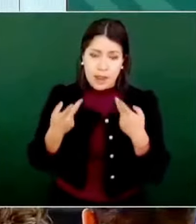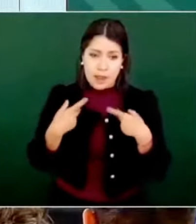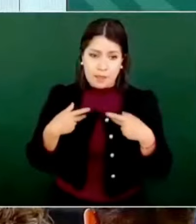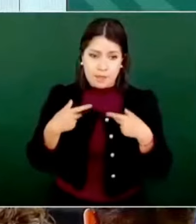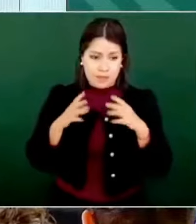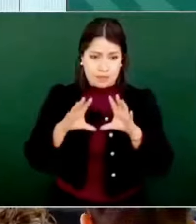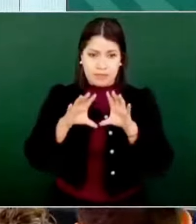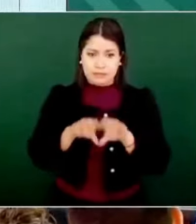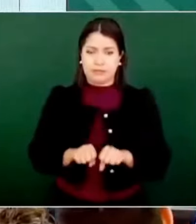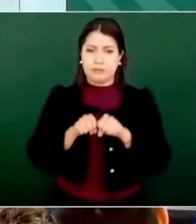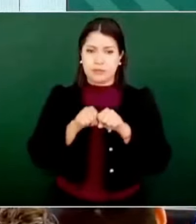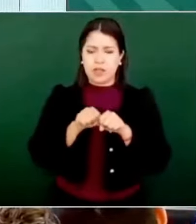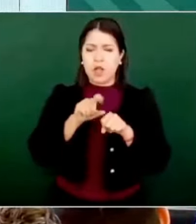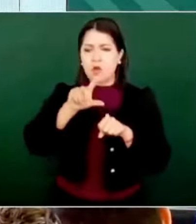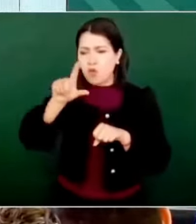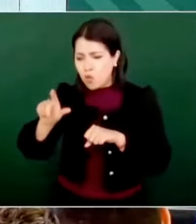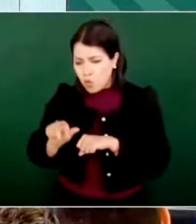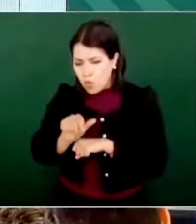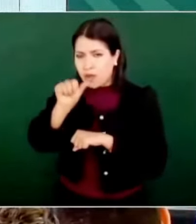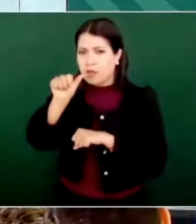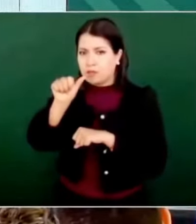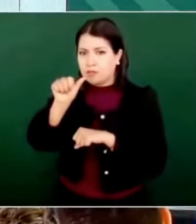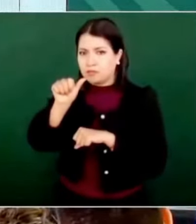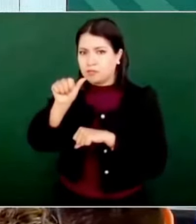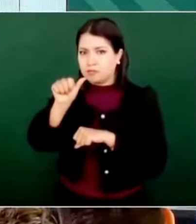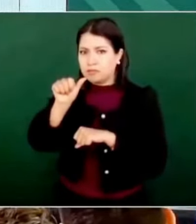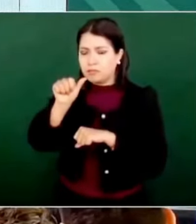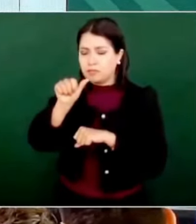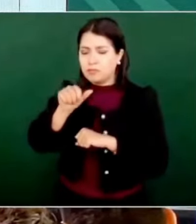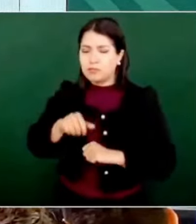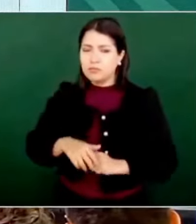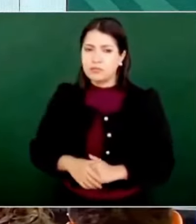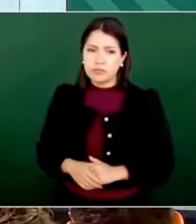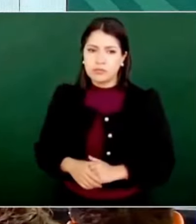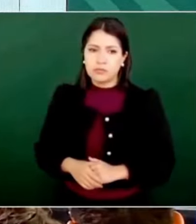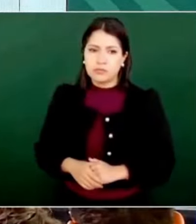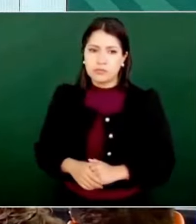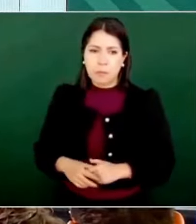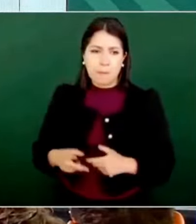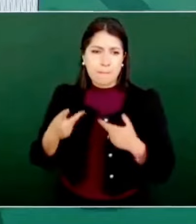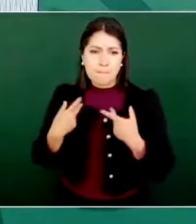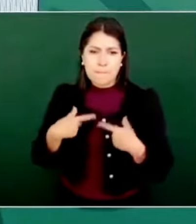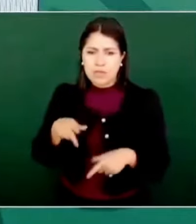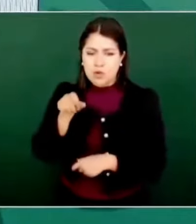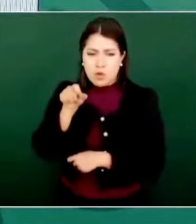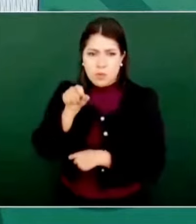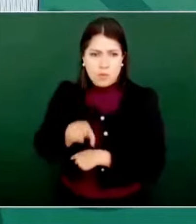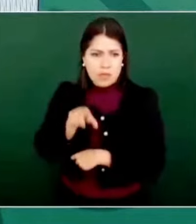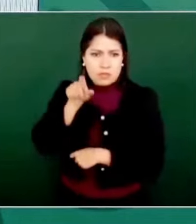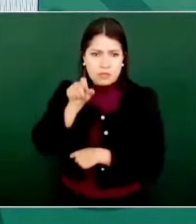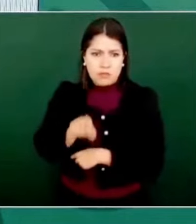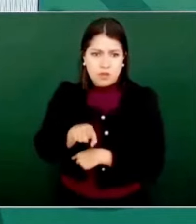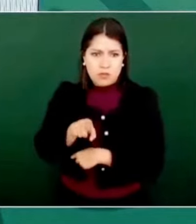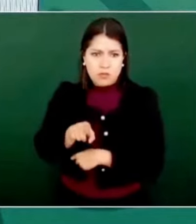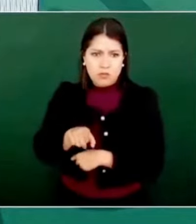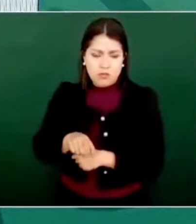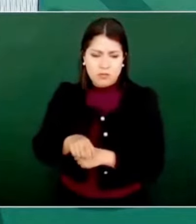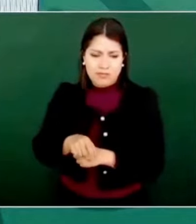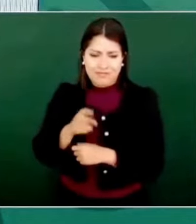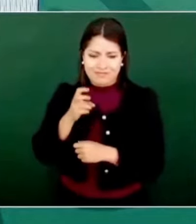entonces luego estos mismos que defienden